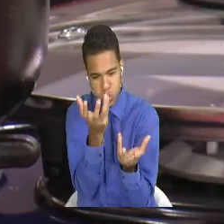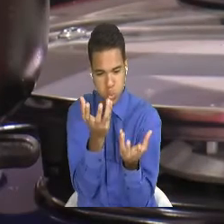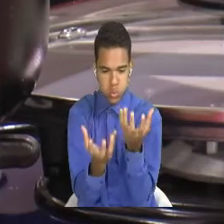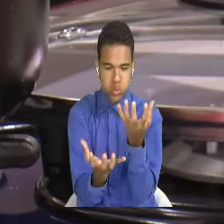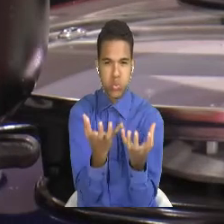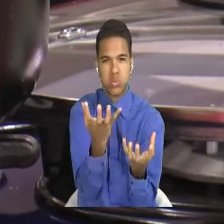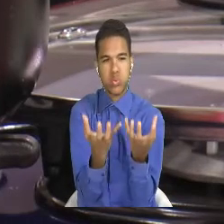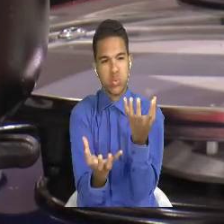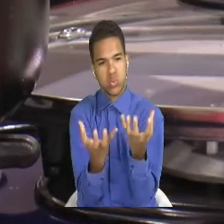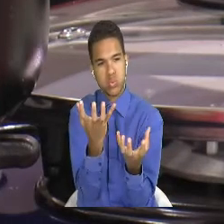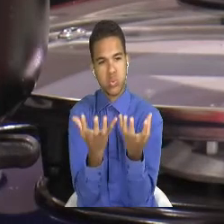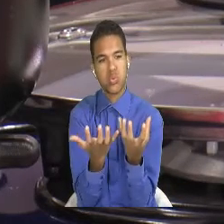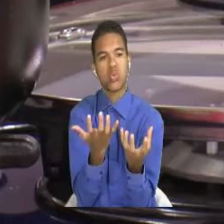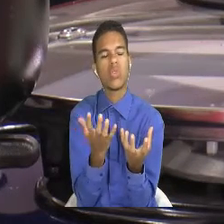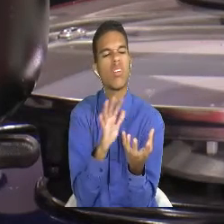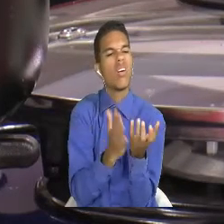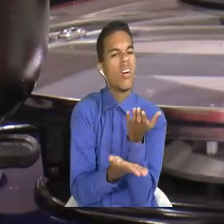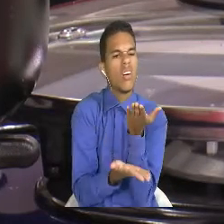guiar por el color.